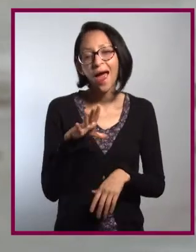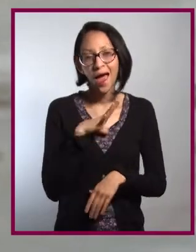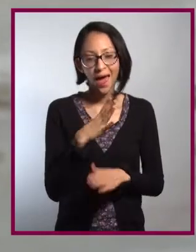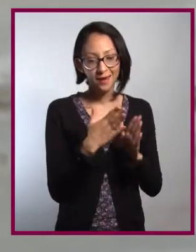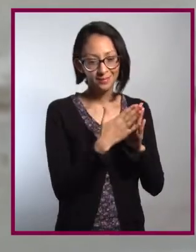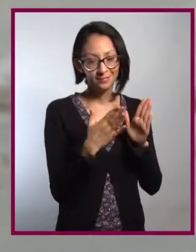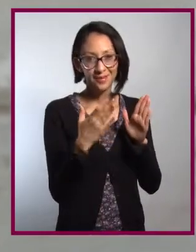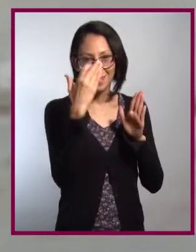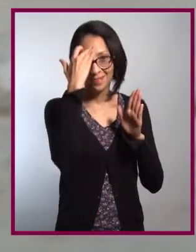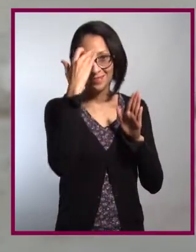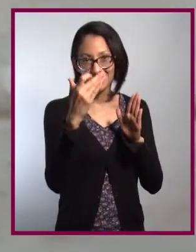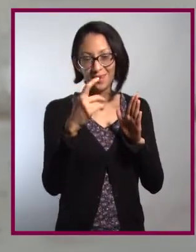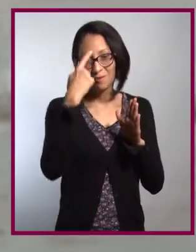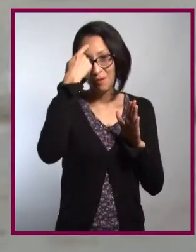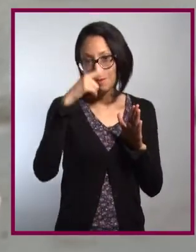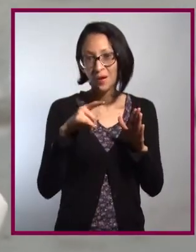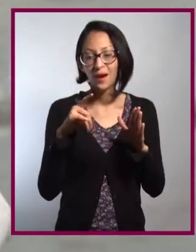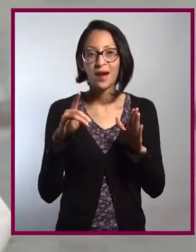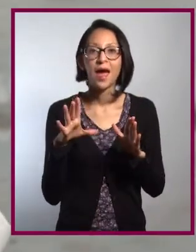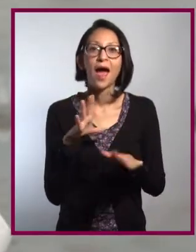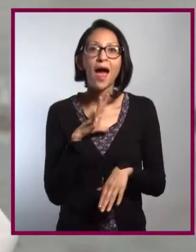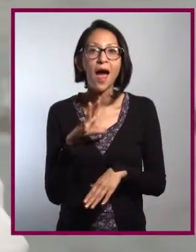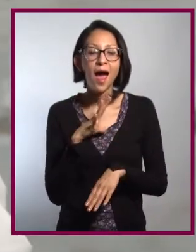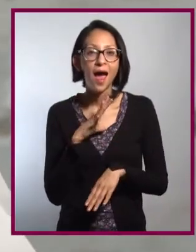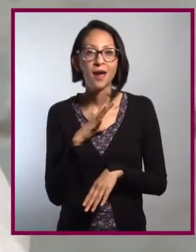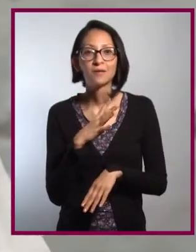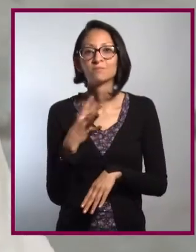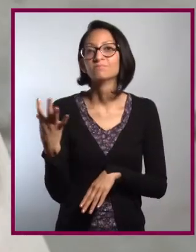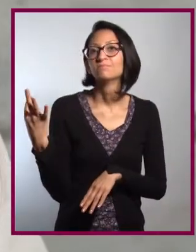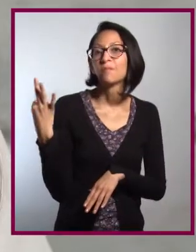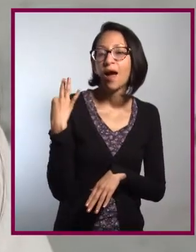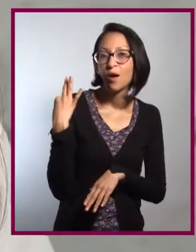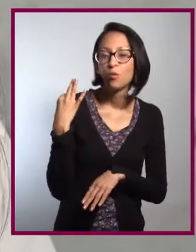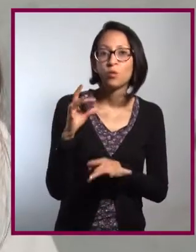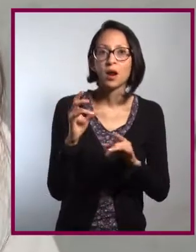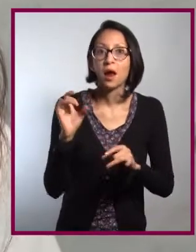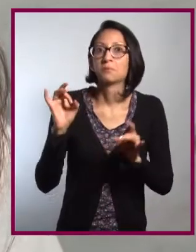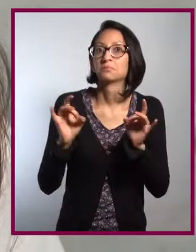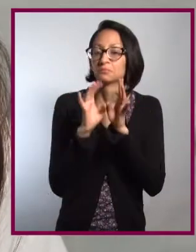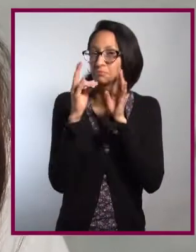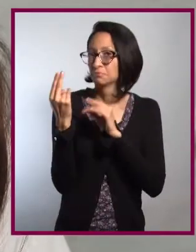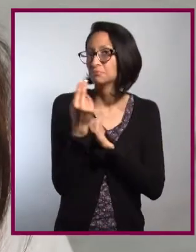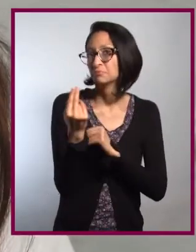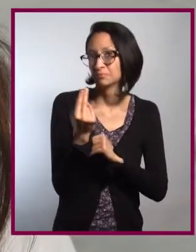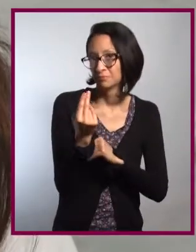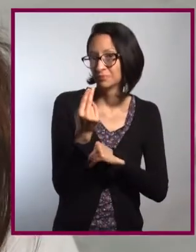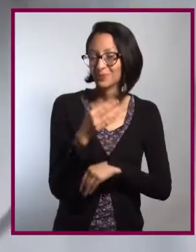suficiente para aplicarse una vacuna en caso de ser necesario.